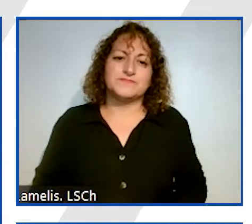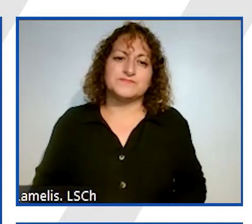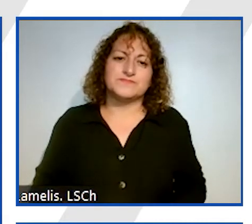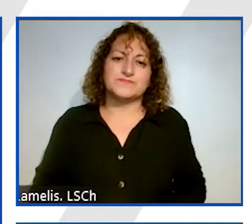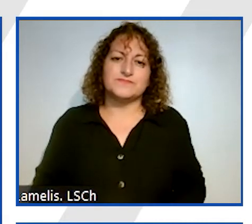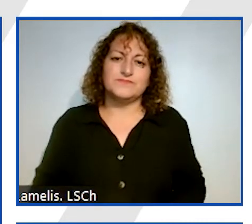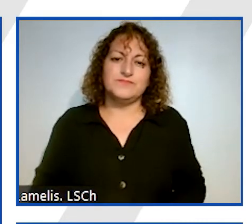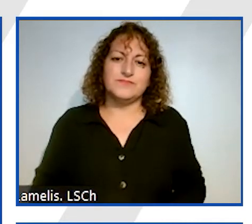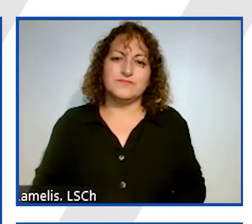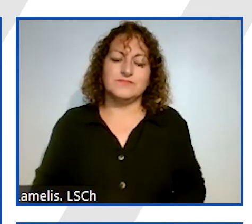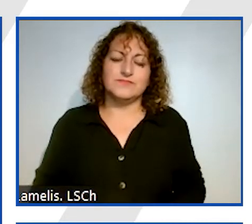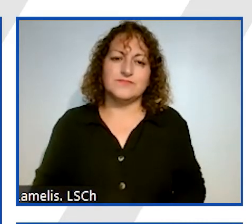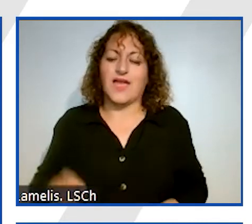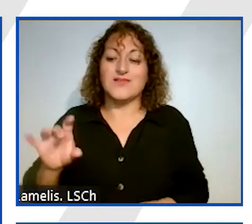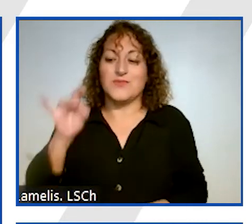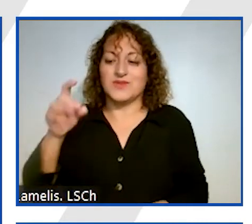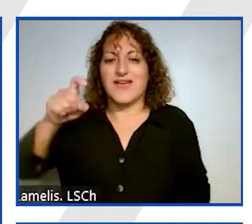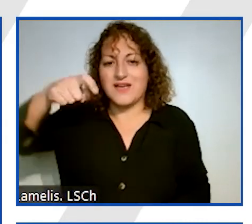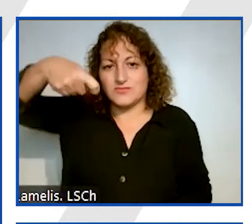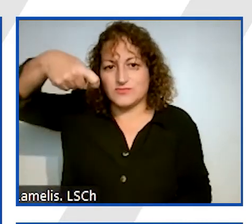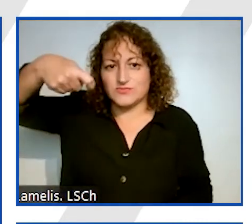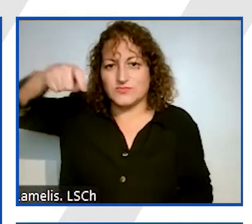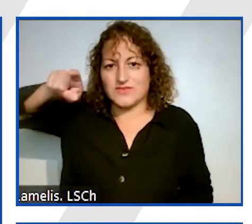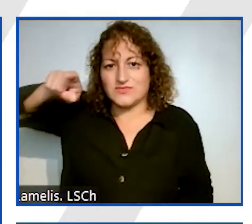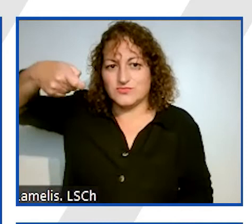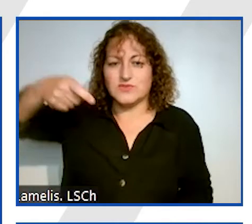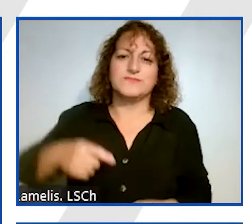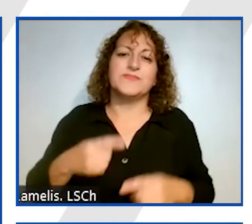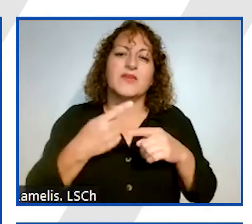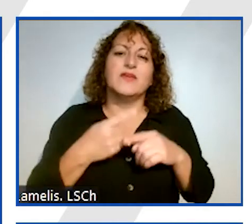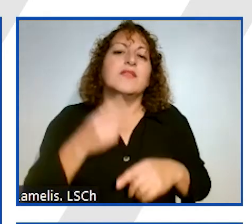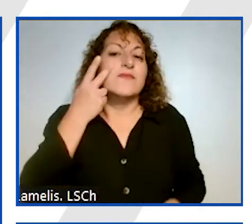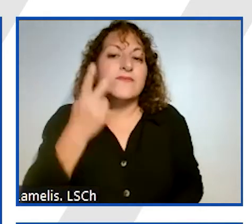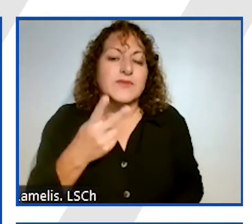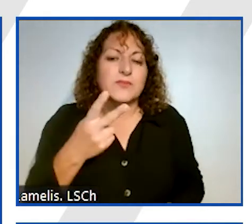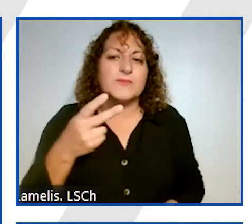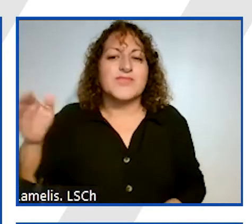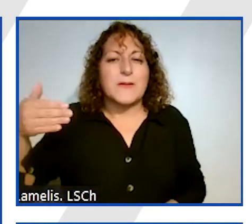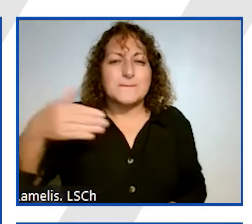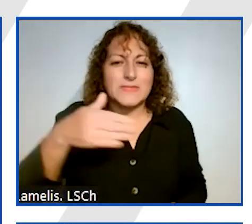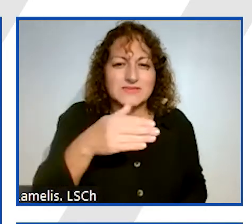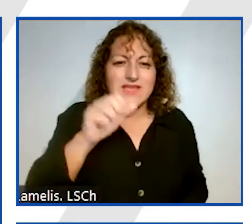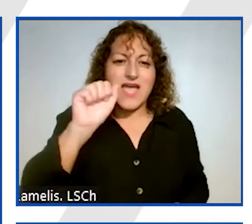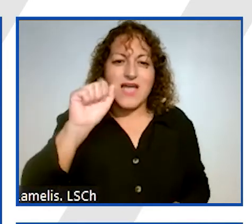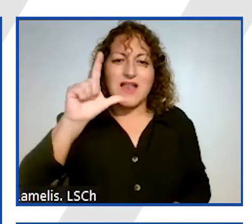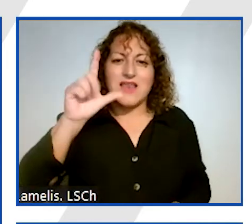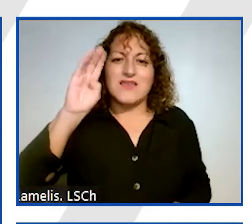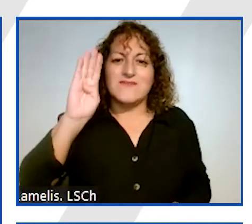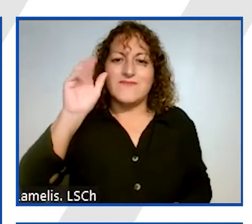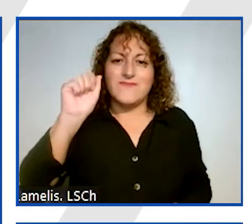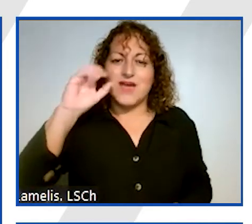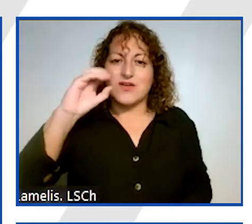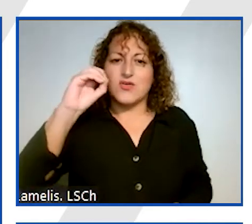Bueno, esto es lo que yo les quería comentar. Aquí también hay otro pez. Este es un tipo albacora, porque tenemos aletas diferentes, tenemos la forma de la cabeza